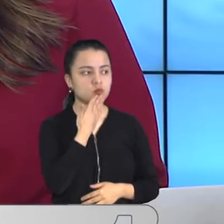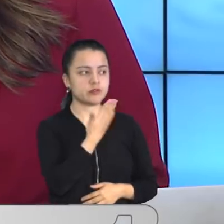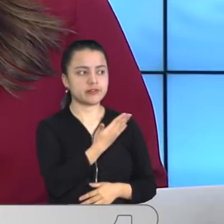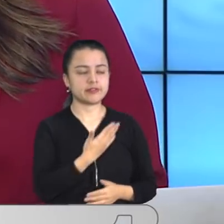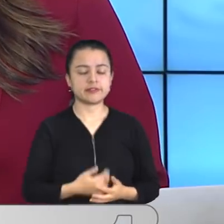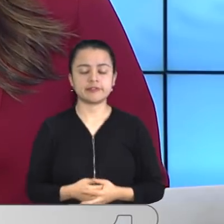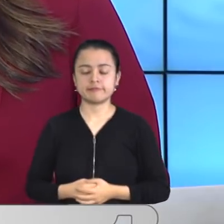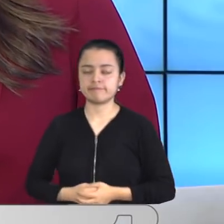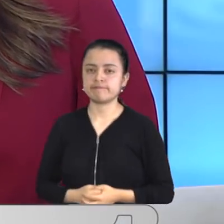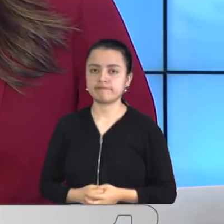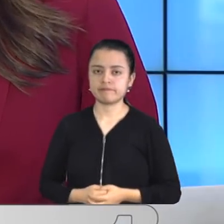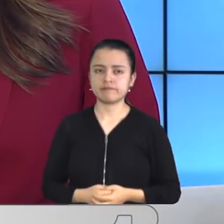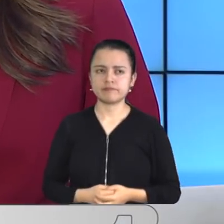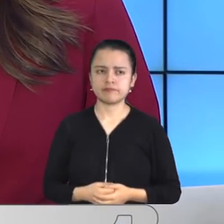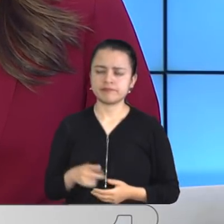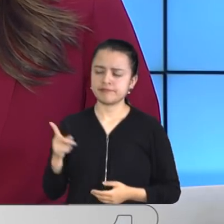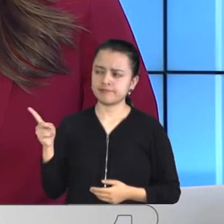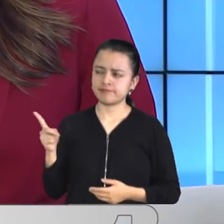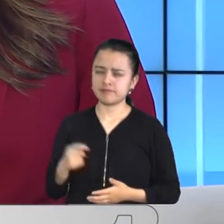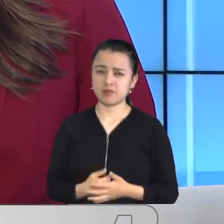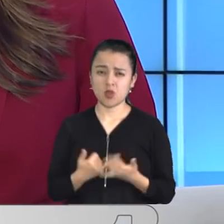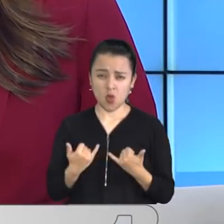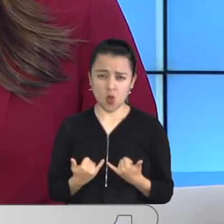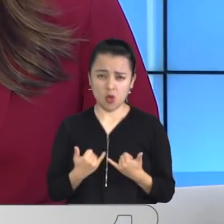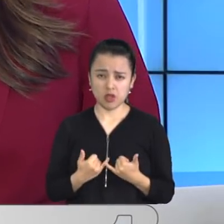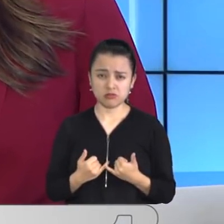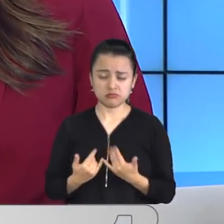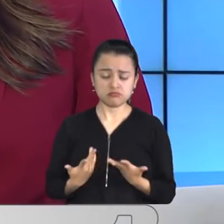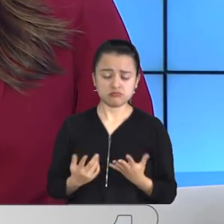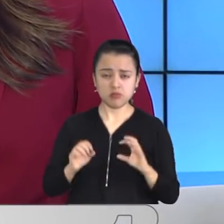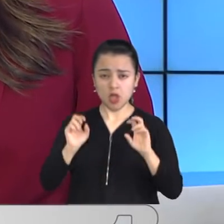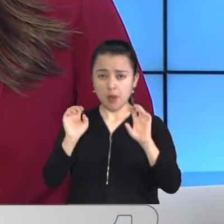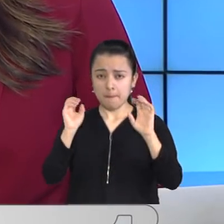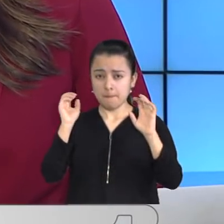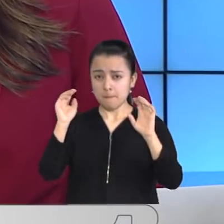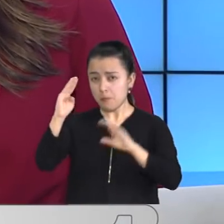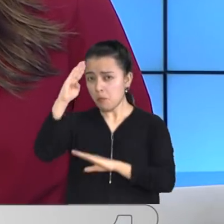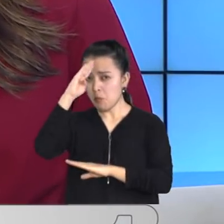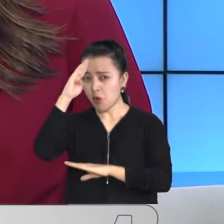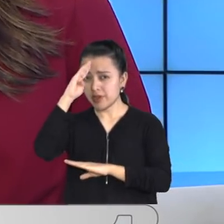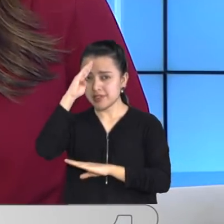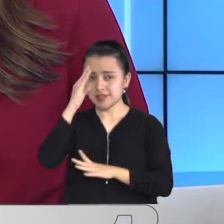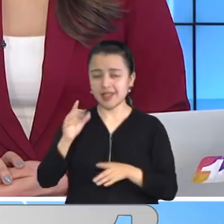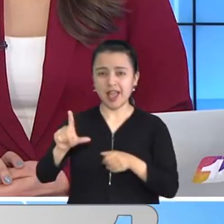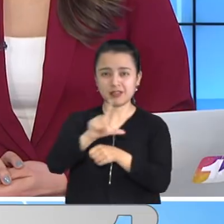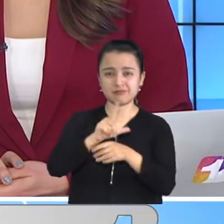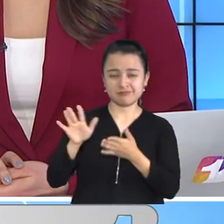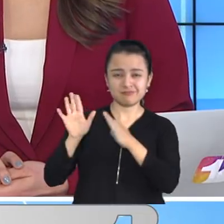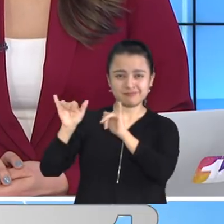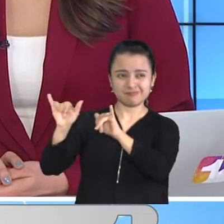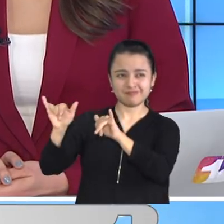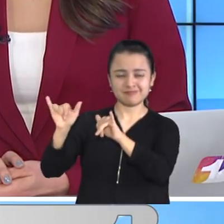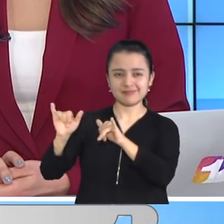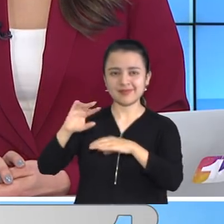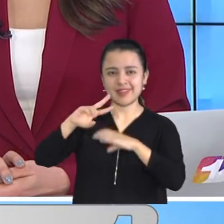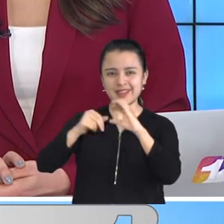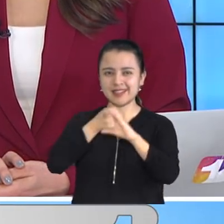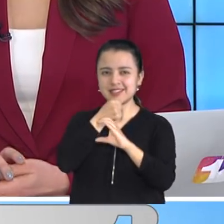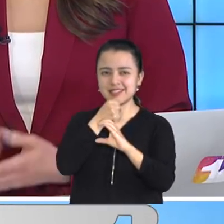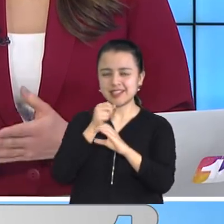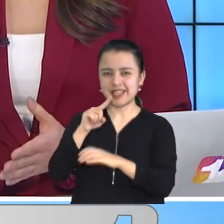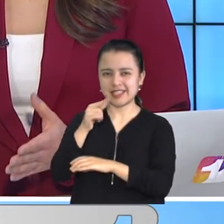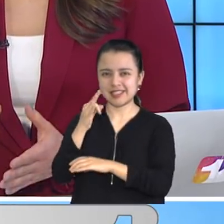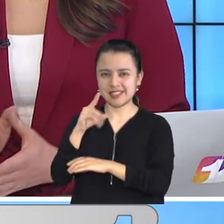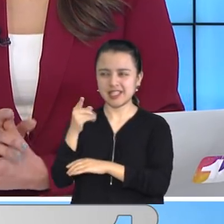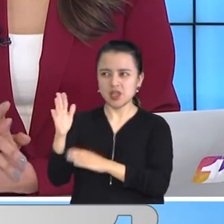gracias. Y a esta hora la policía de Bogotá presenta el escuadrón para combatir a los ladrones en moto en la capital. Estilo Vengas, muy buenas tardes.